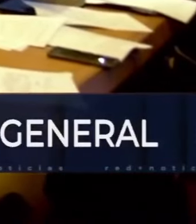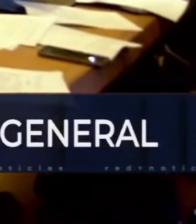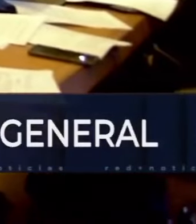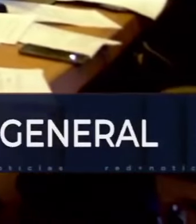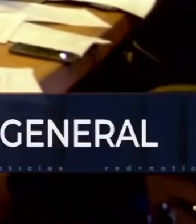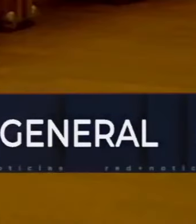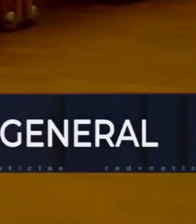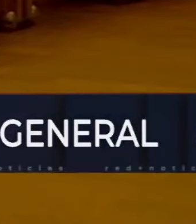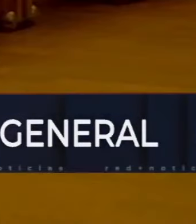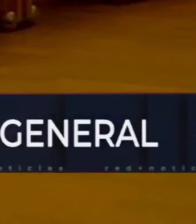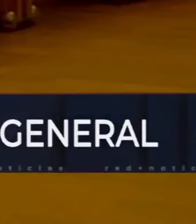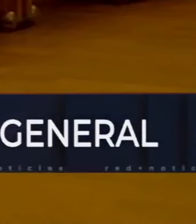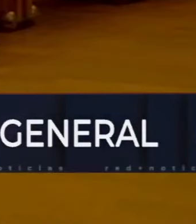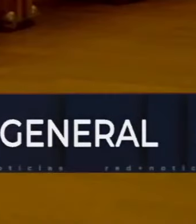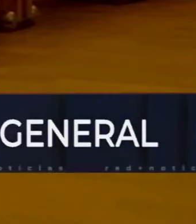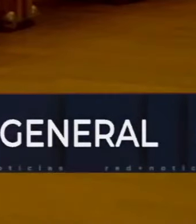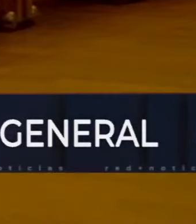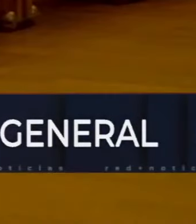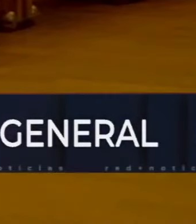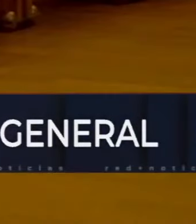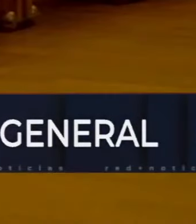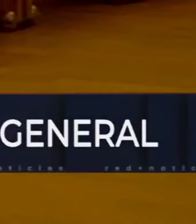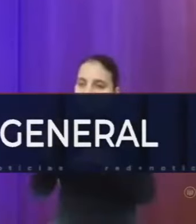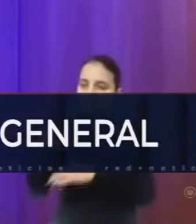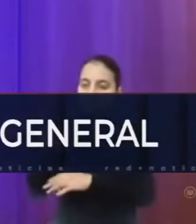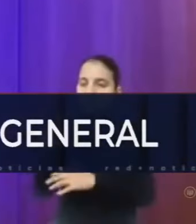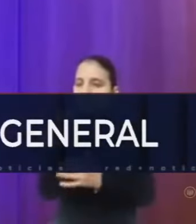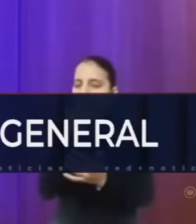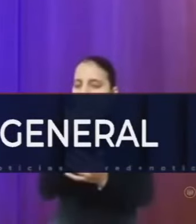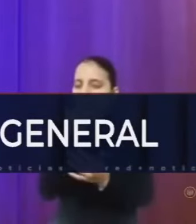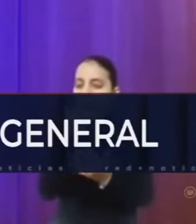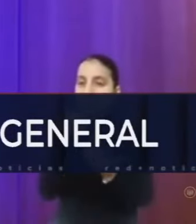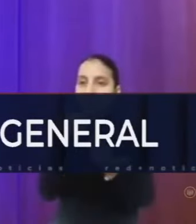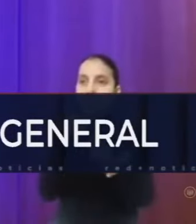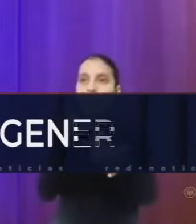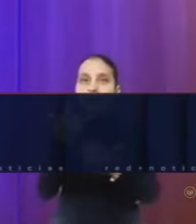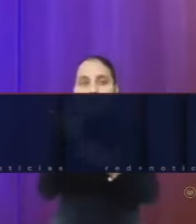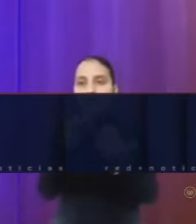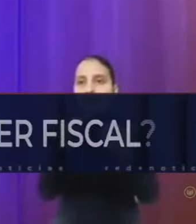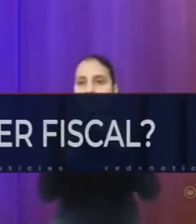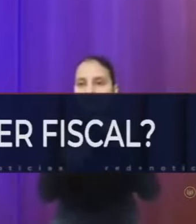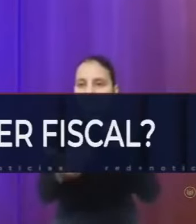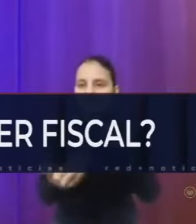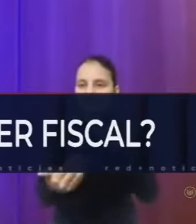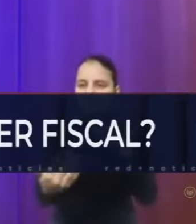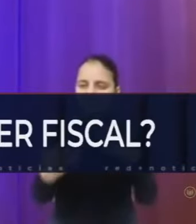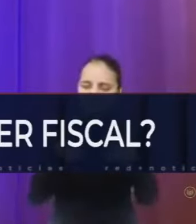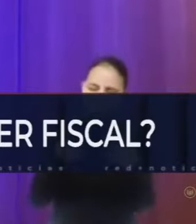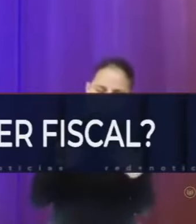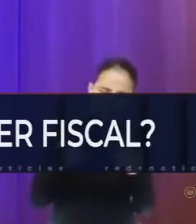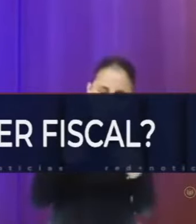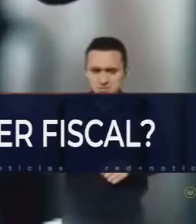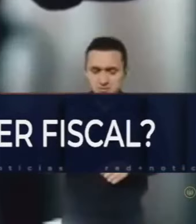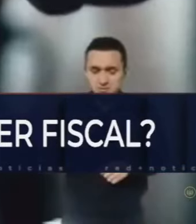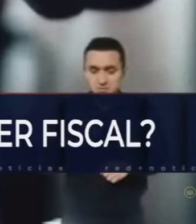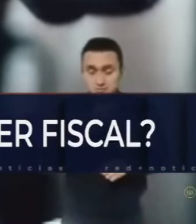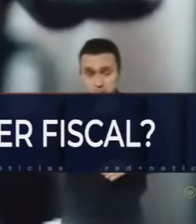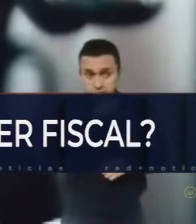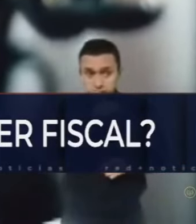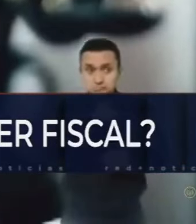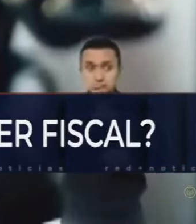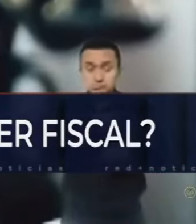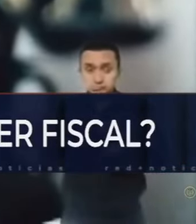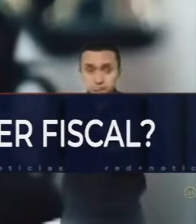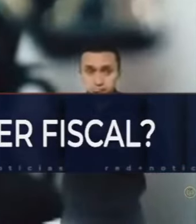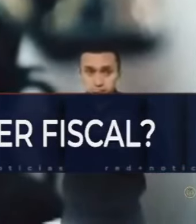votaciones Aunque el voto en blanco quedó en segundo lugar la candidata Amelia Pérez lideró las votaciones y estuvo a punto de lograr el